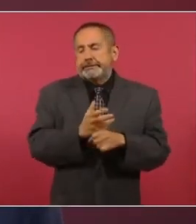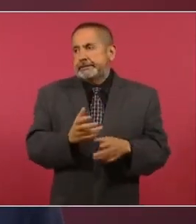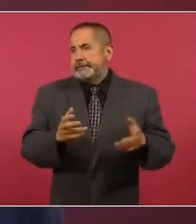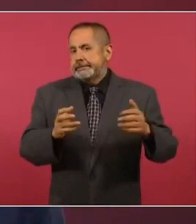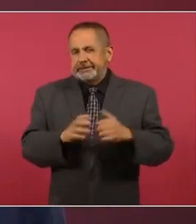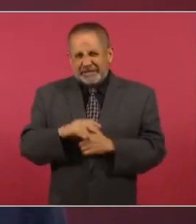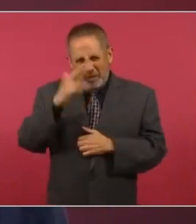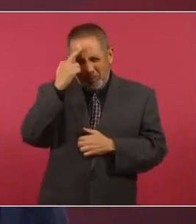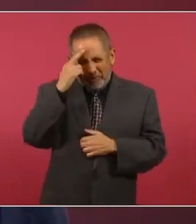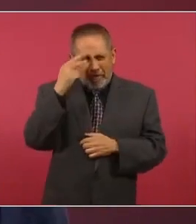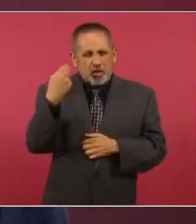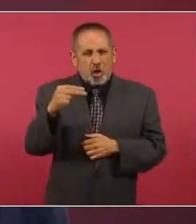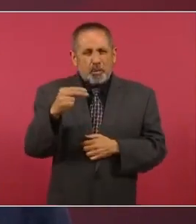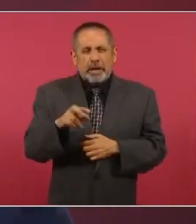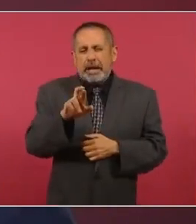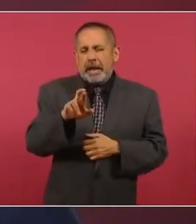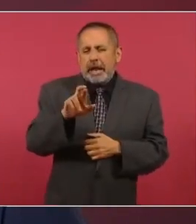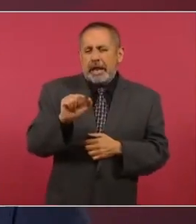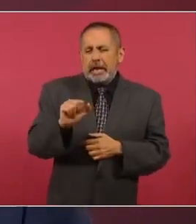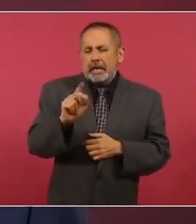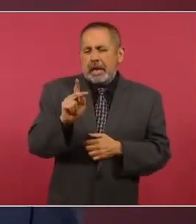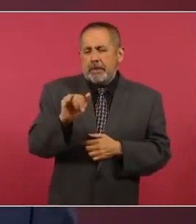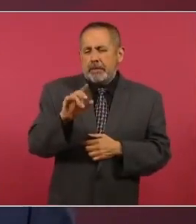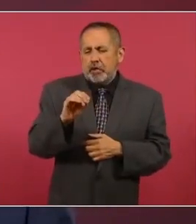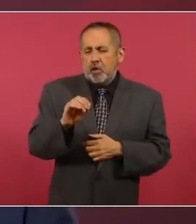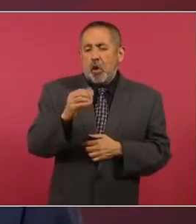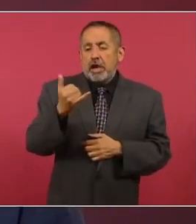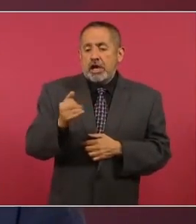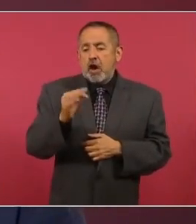del operativo rápido y furioso para meter armas